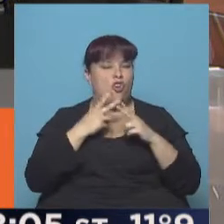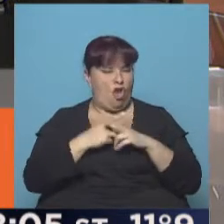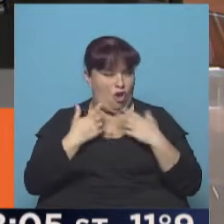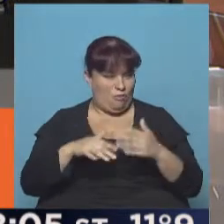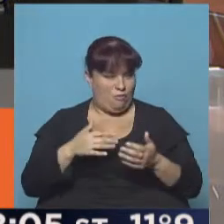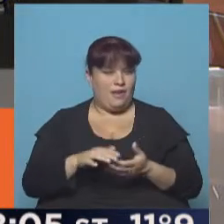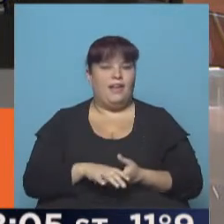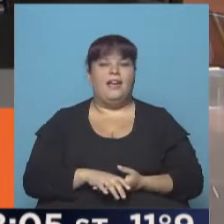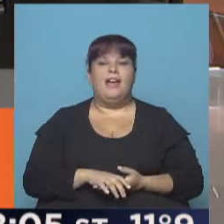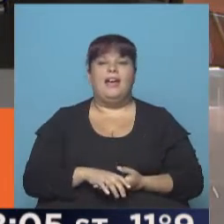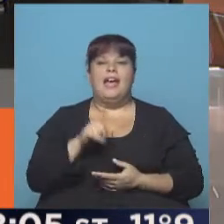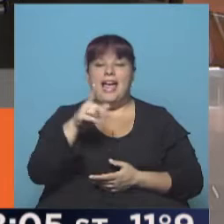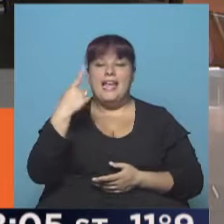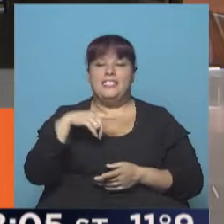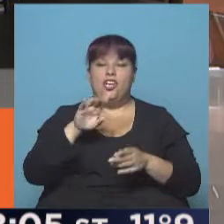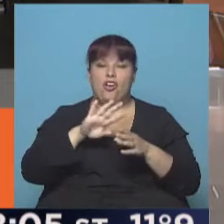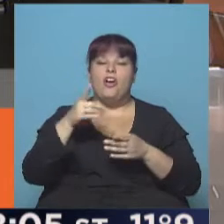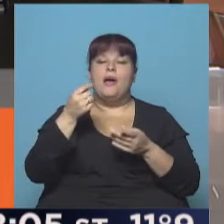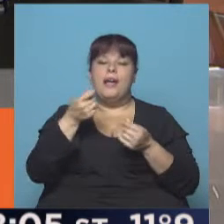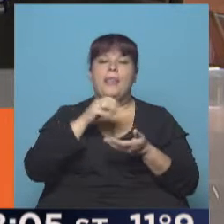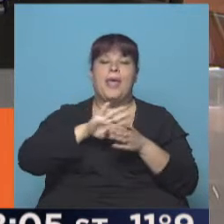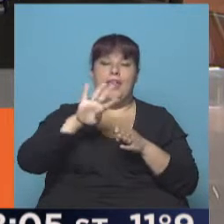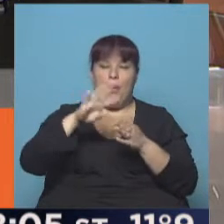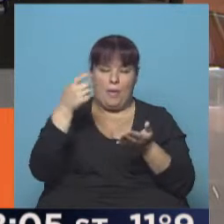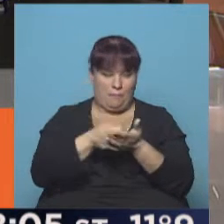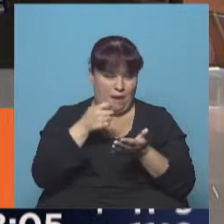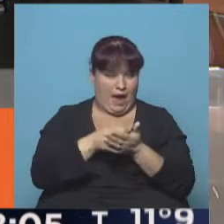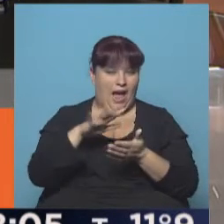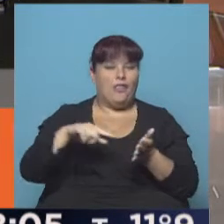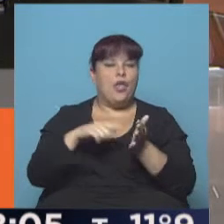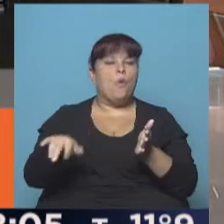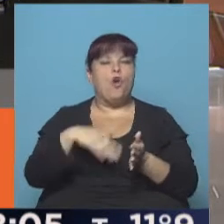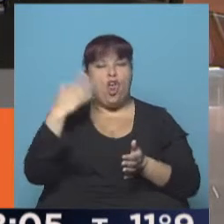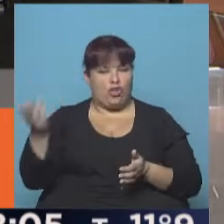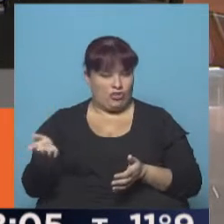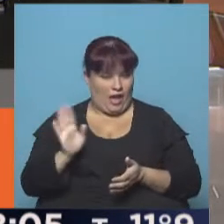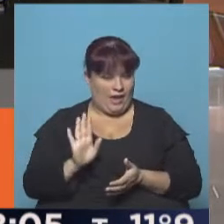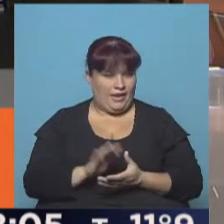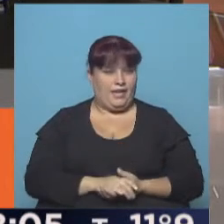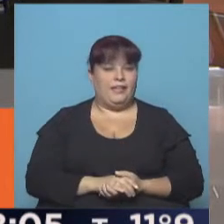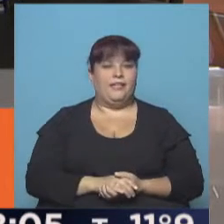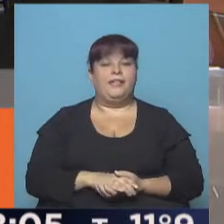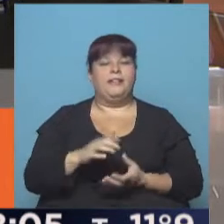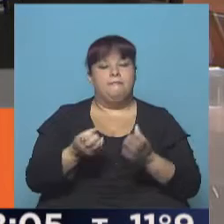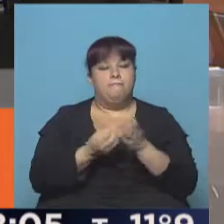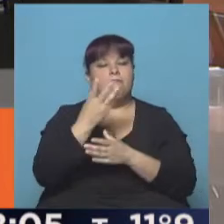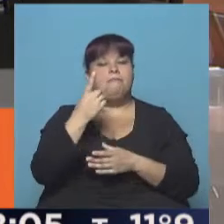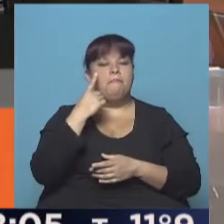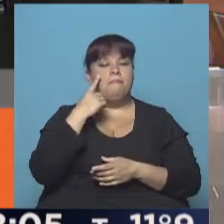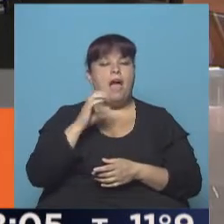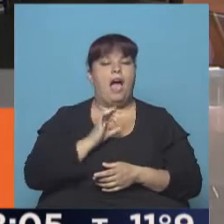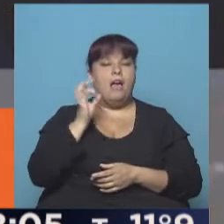también. Claro. ¿Es el Fondo de Reparación Histórica? Exacto, el Fondo de Reparación Histórica del conurbano bonaerense. Se crea en el año